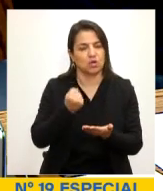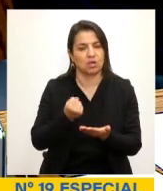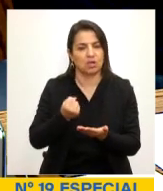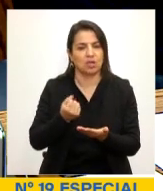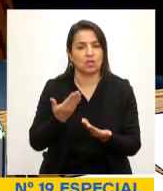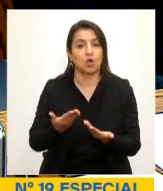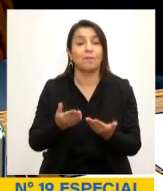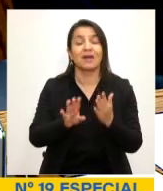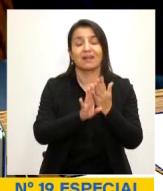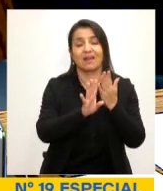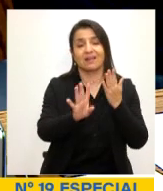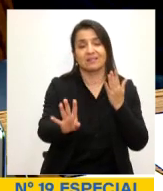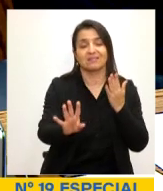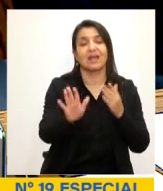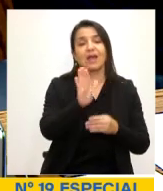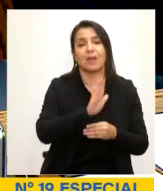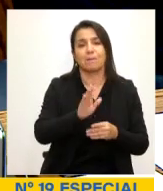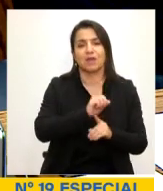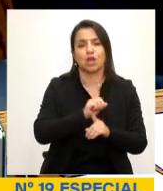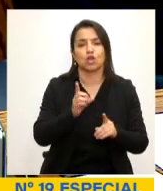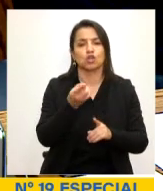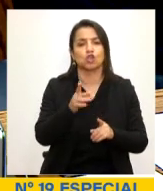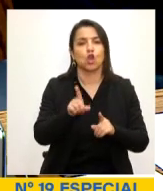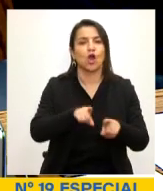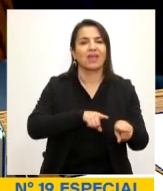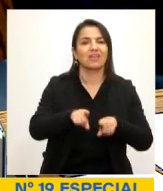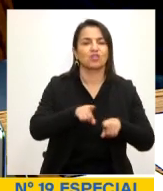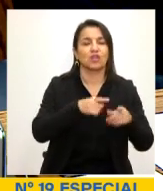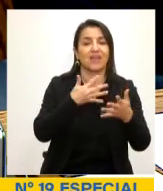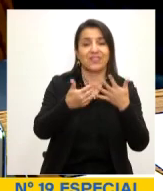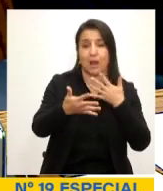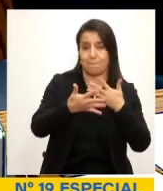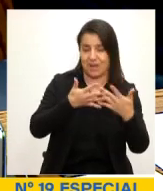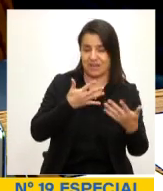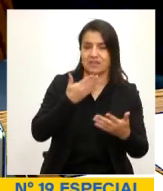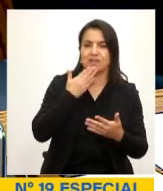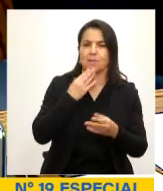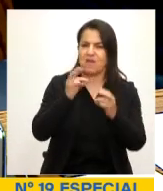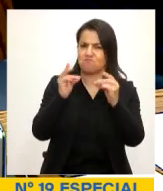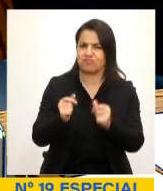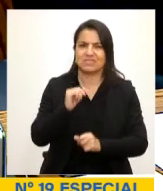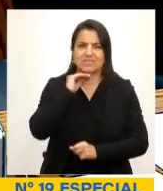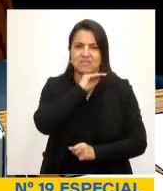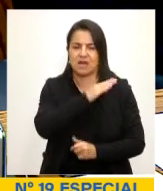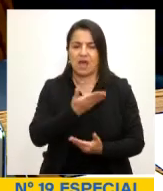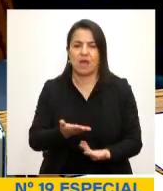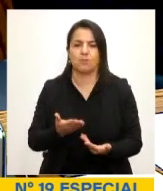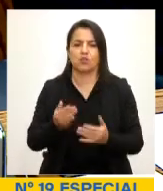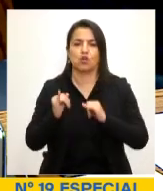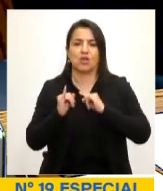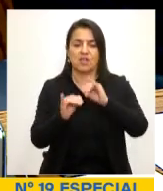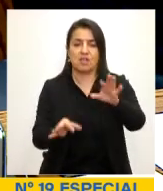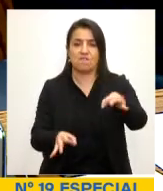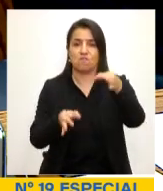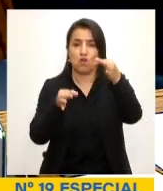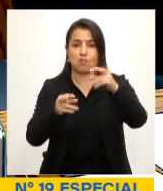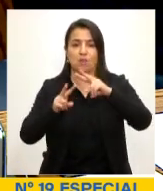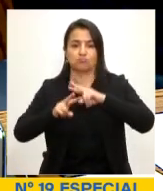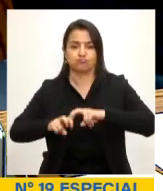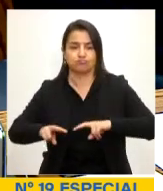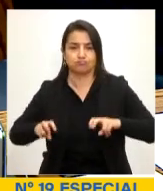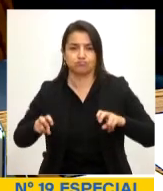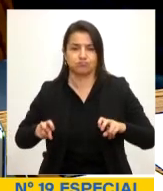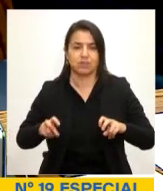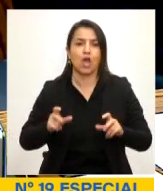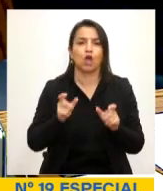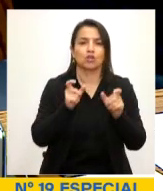espera no solo sean gestionadas con transparencia sino también con eficiencia según un informe de auditoría realizado por la contraloría general de